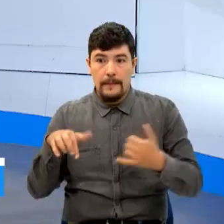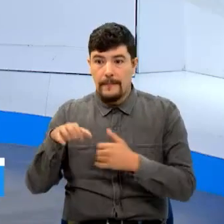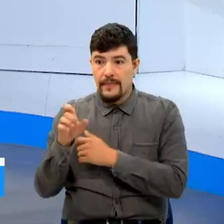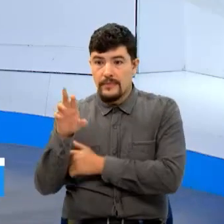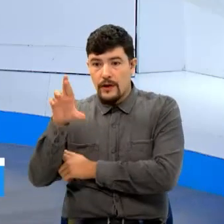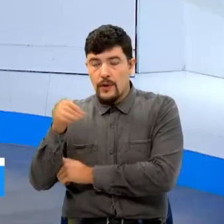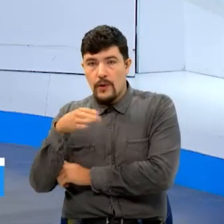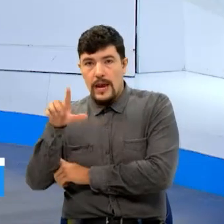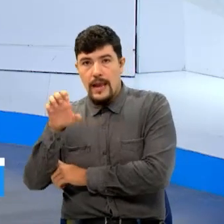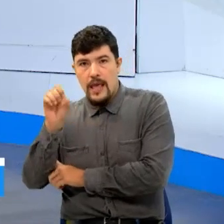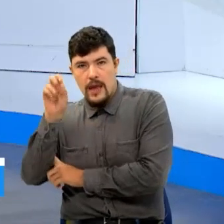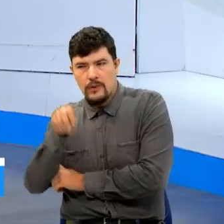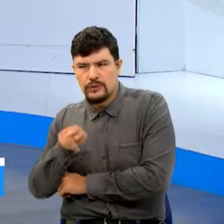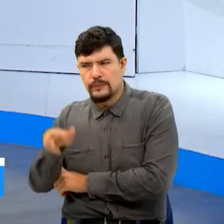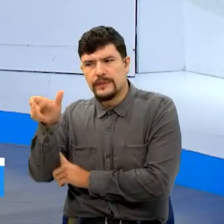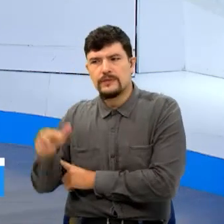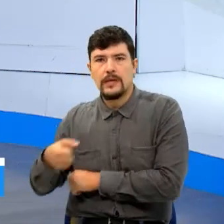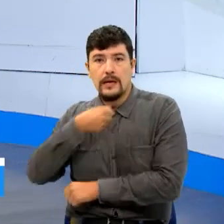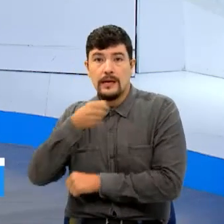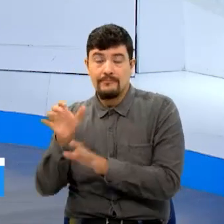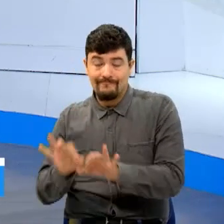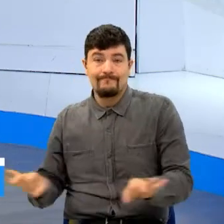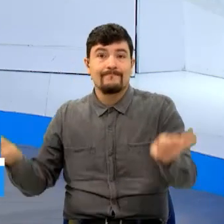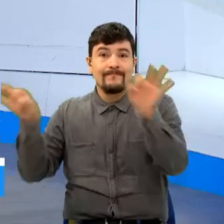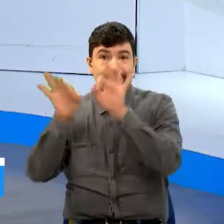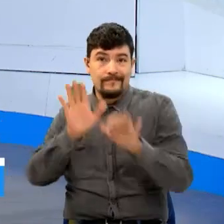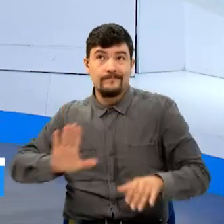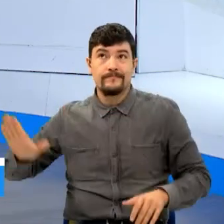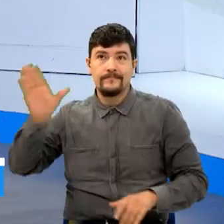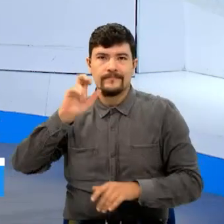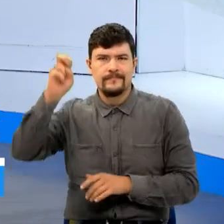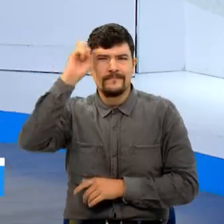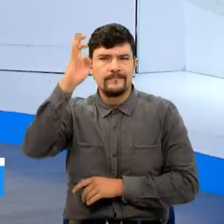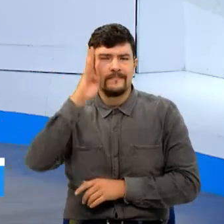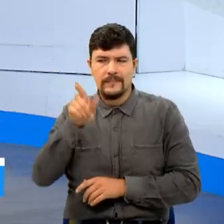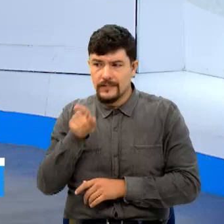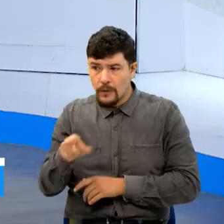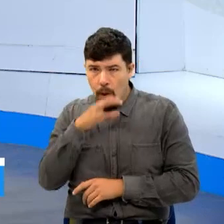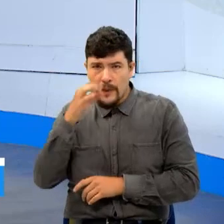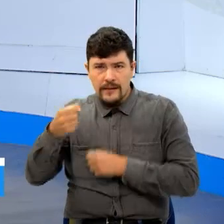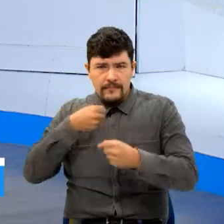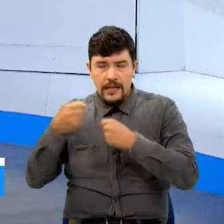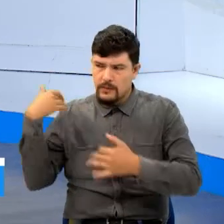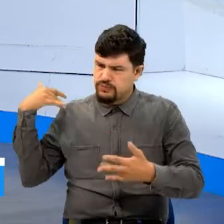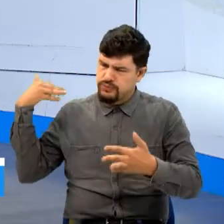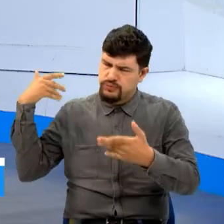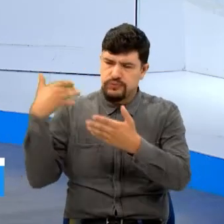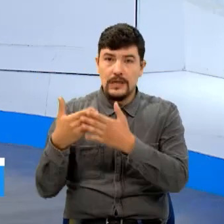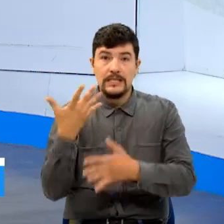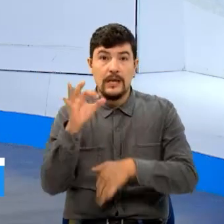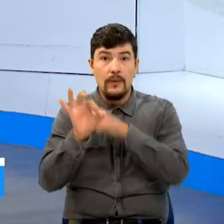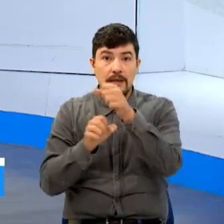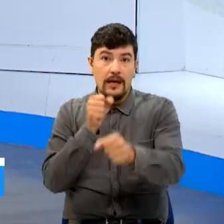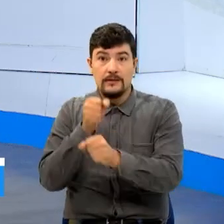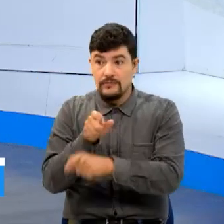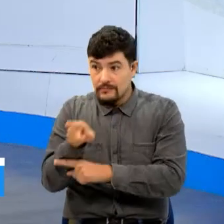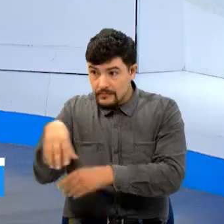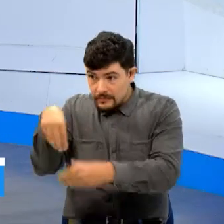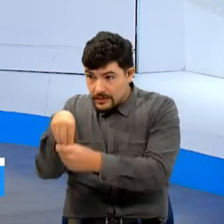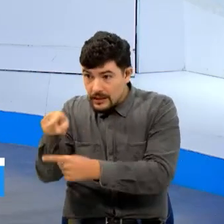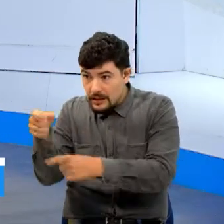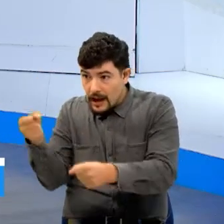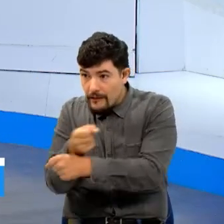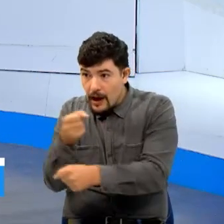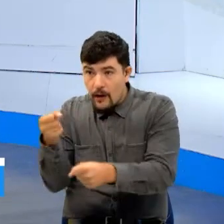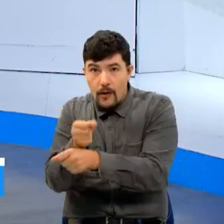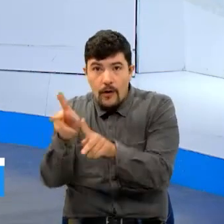León Jáuregui es uno de los periodistas más importantes de Norte de Santander. Durante 50 años trabajó en el diario La Opinión.